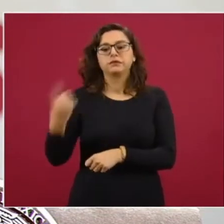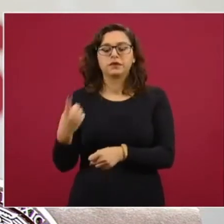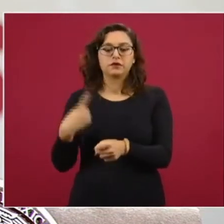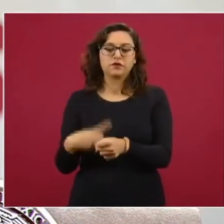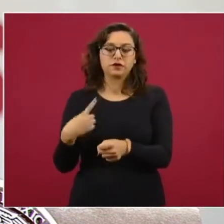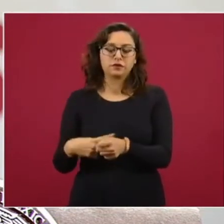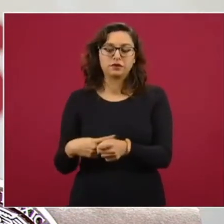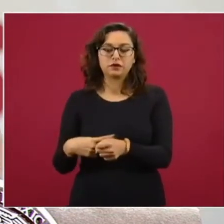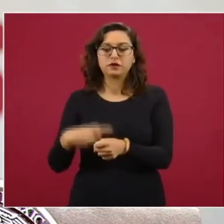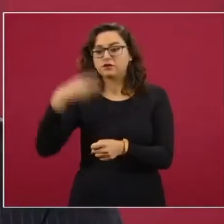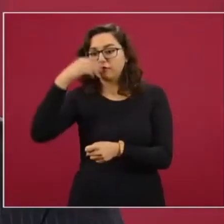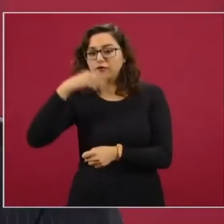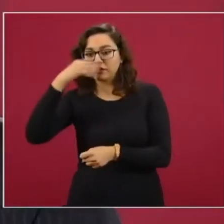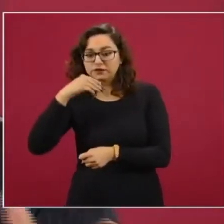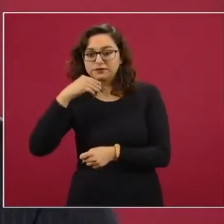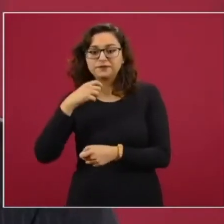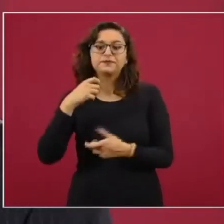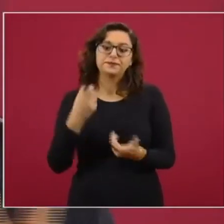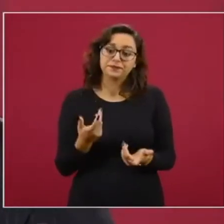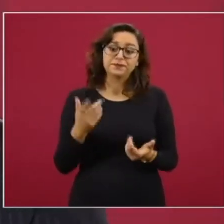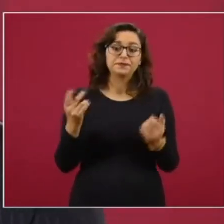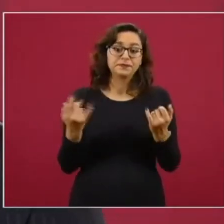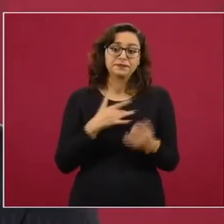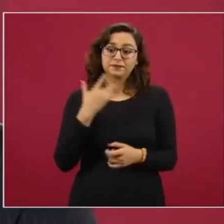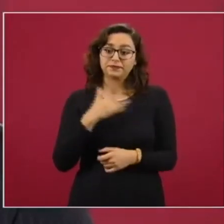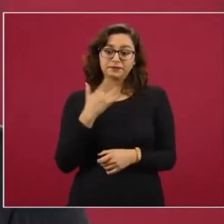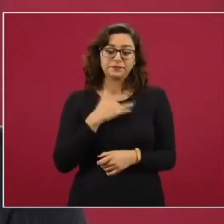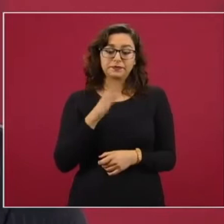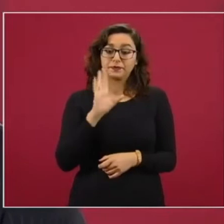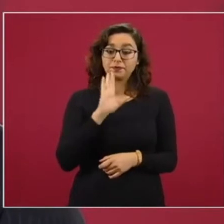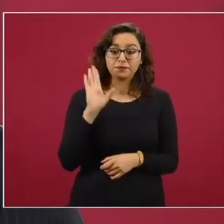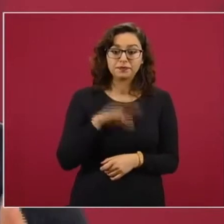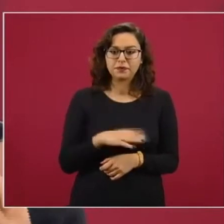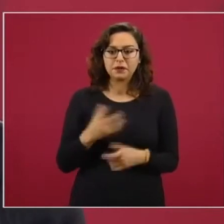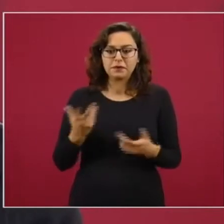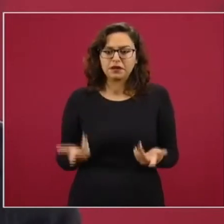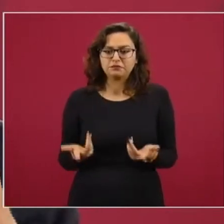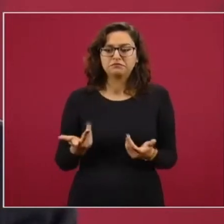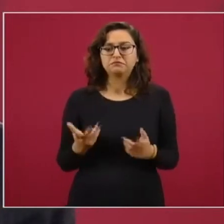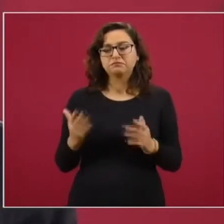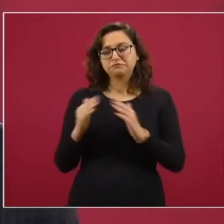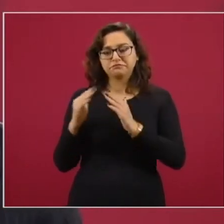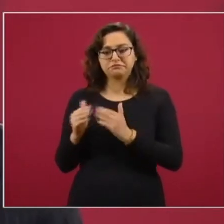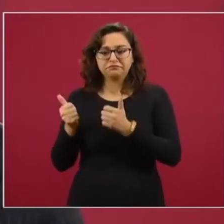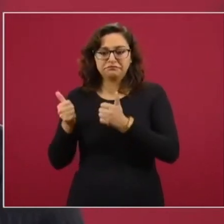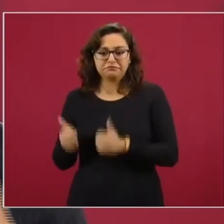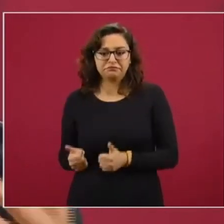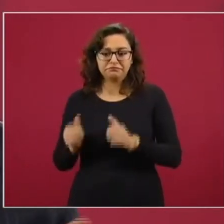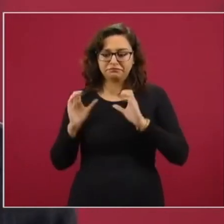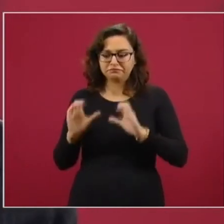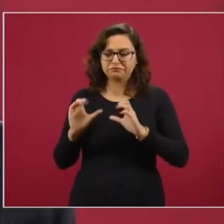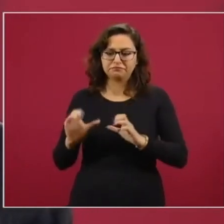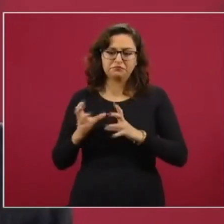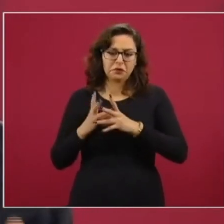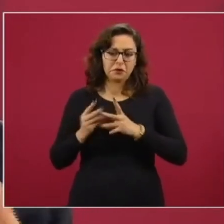mayoría, igual que para COVID, serán personas con una enfermedad que se limite por sí misma, pero hay que proteger a las personas con riesgo